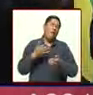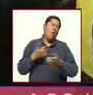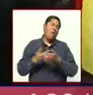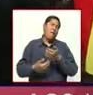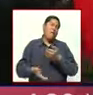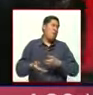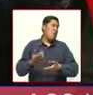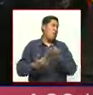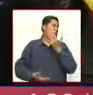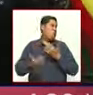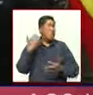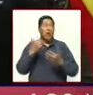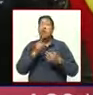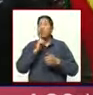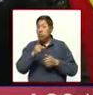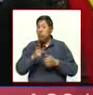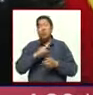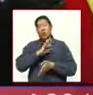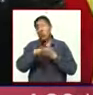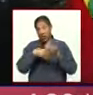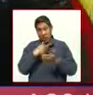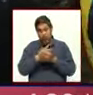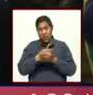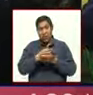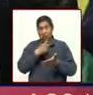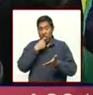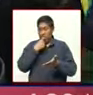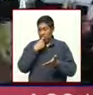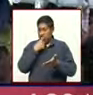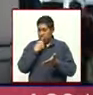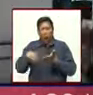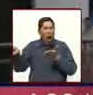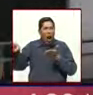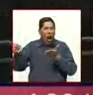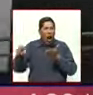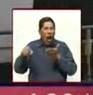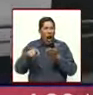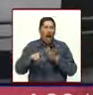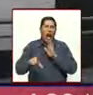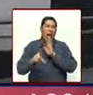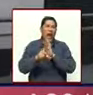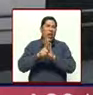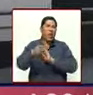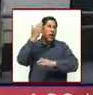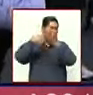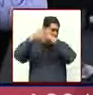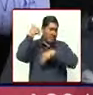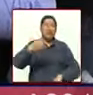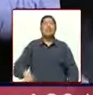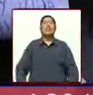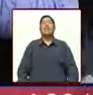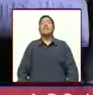ganaderos, hubieran totalmente derogado esas leyes.